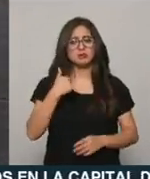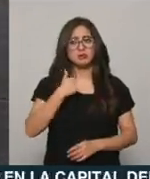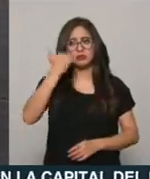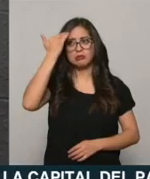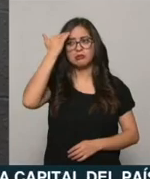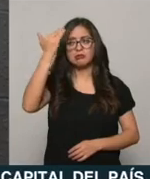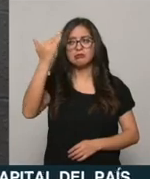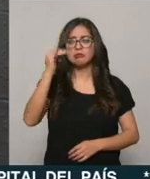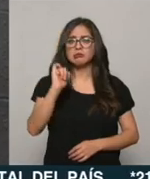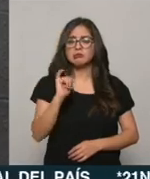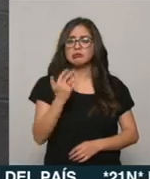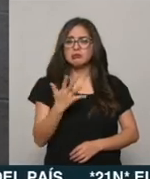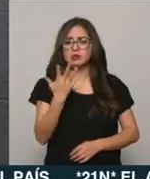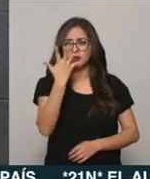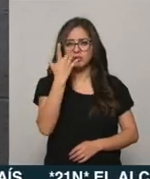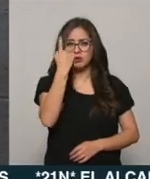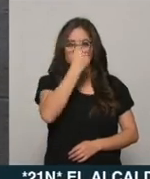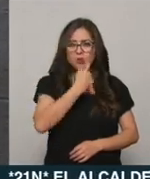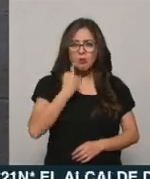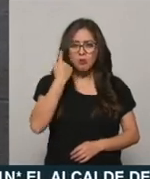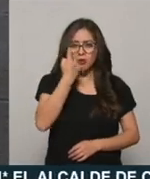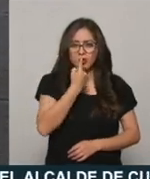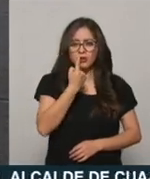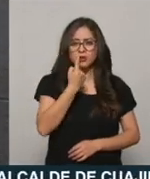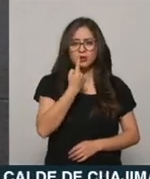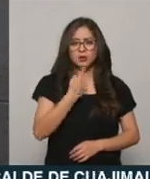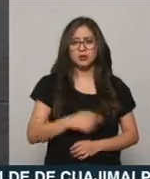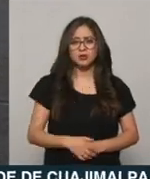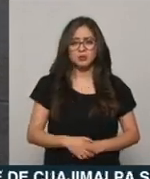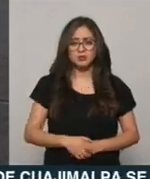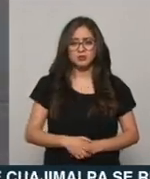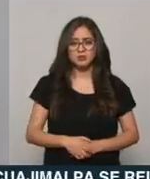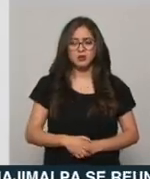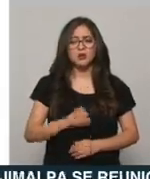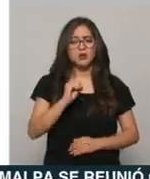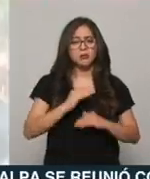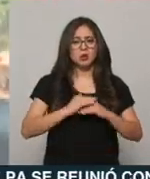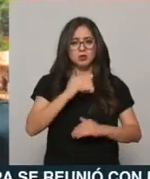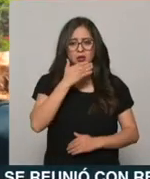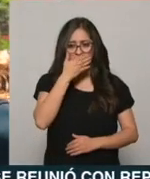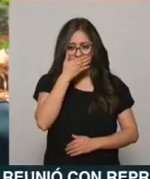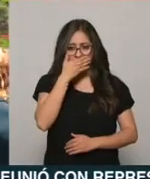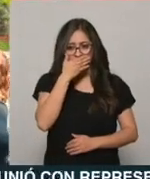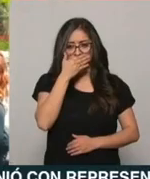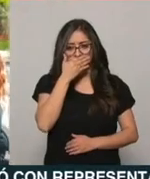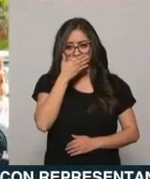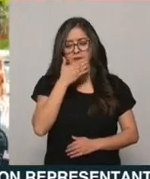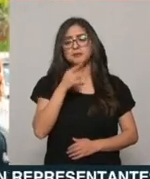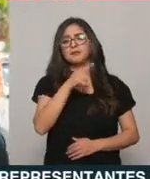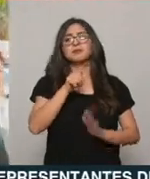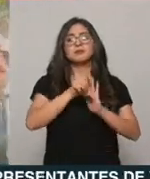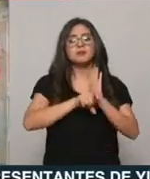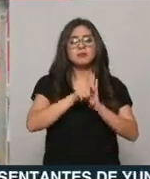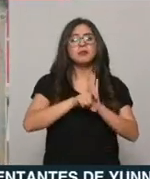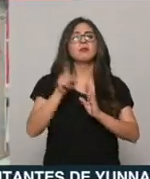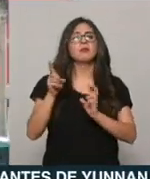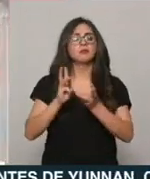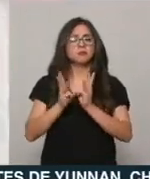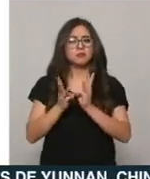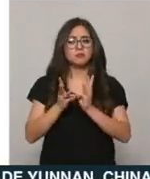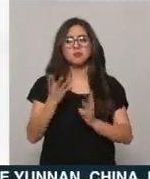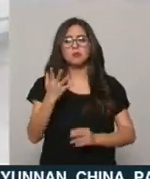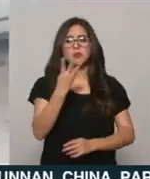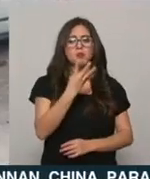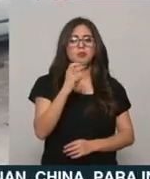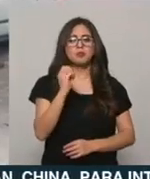buen tiempo, como unas 5 horas o un poquito más. Instagram y WhatsApp, 4 o 5